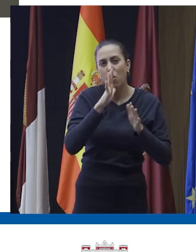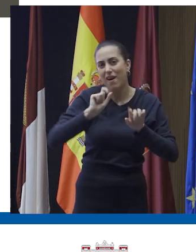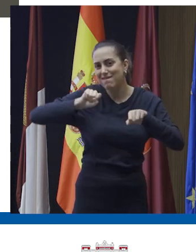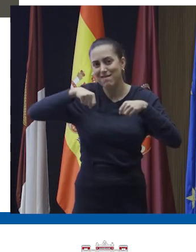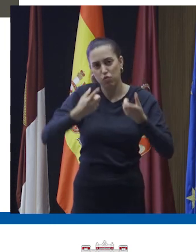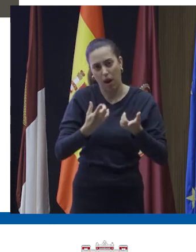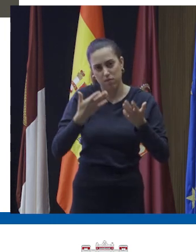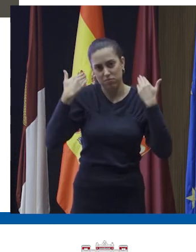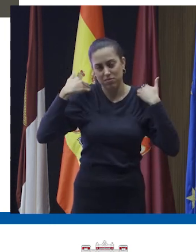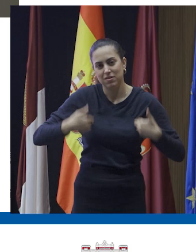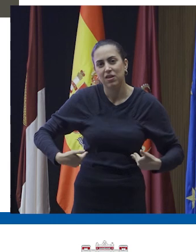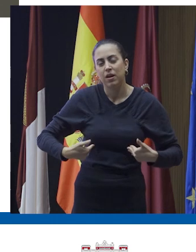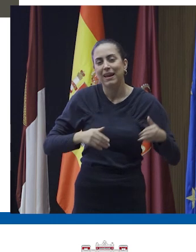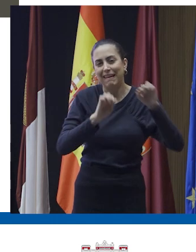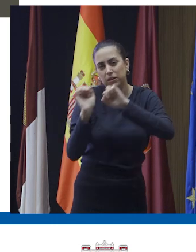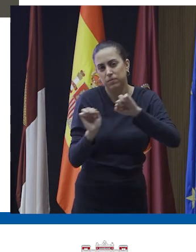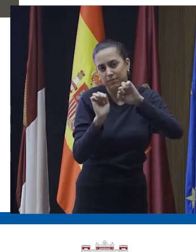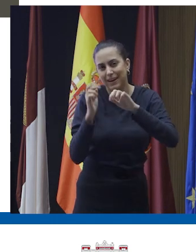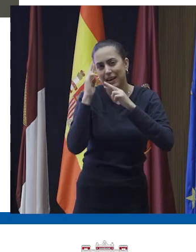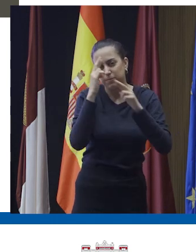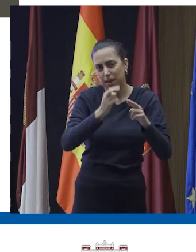más anatómica, preservando la anatomía del ojo,